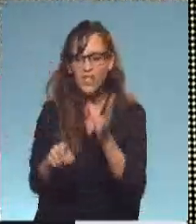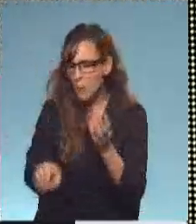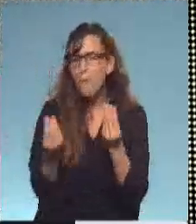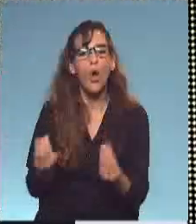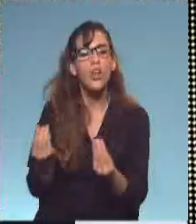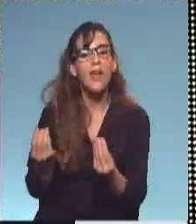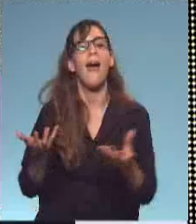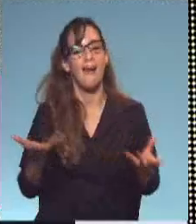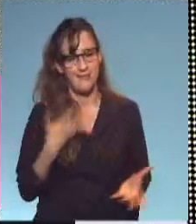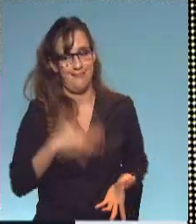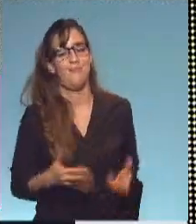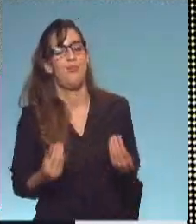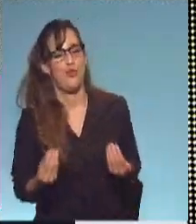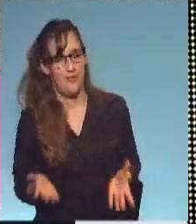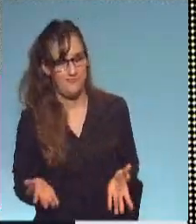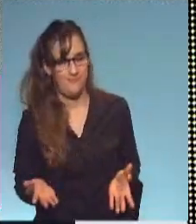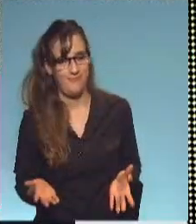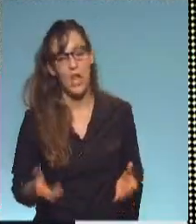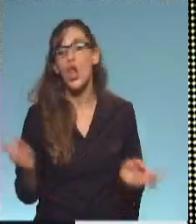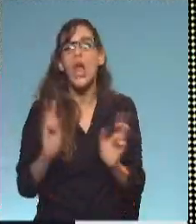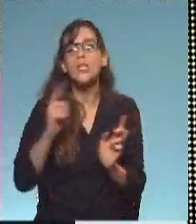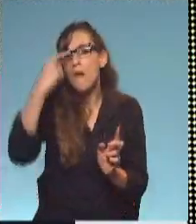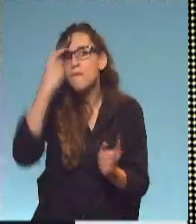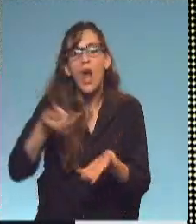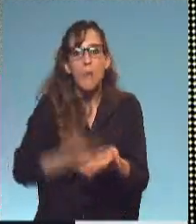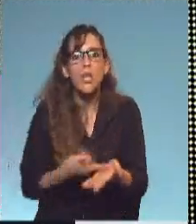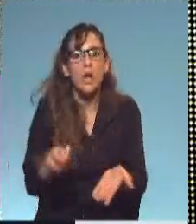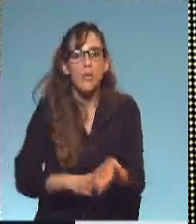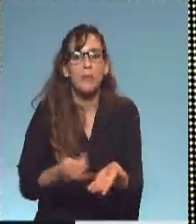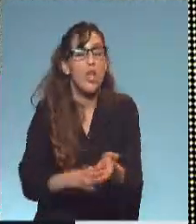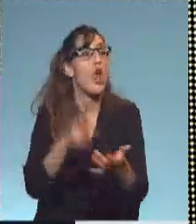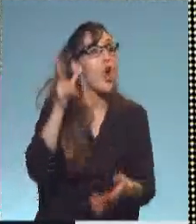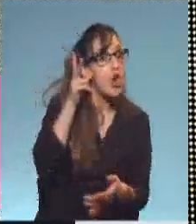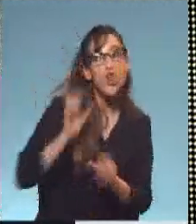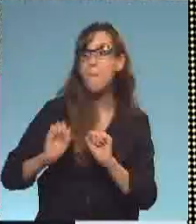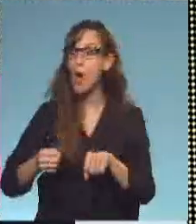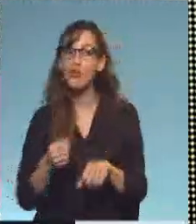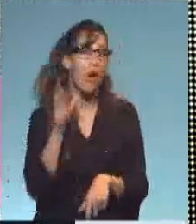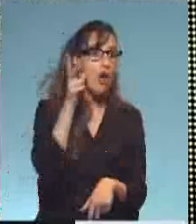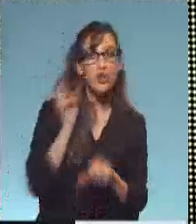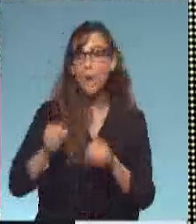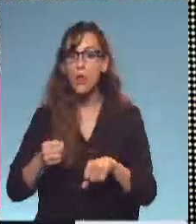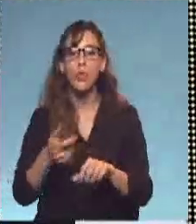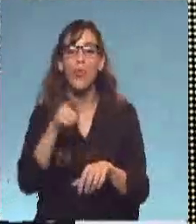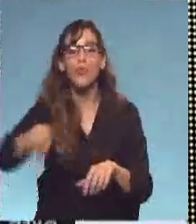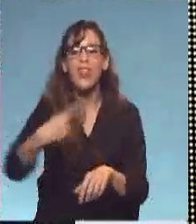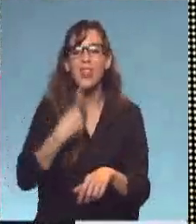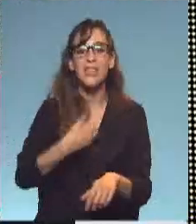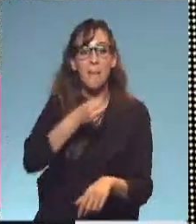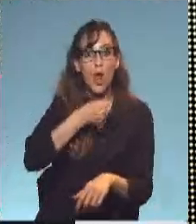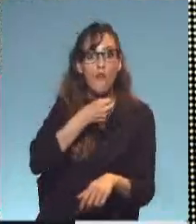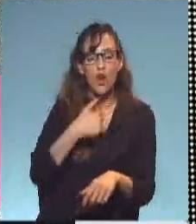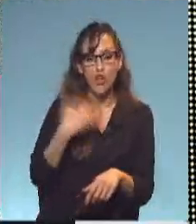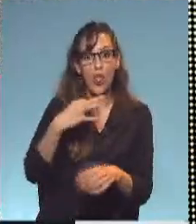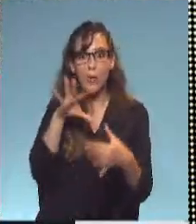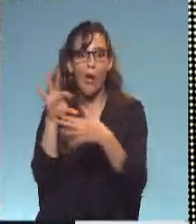Y ahí entendí por qué. Que es que vos no tenés que repetirlo. Por ejemplo, 8 motos, ¿no? Yo cuando me dijeron micrófono, yo tenía que hacer una